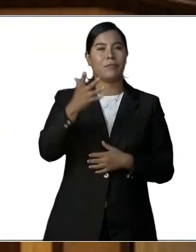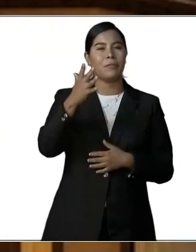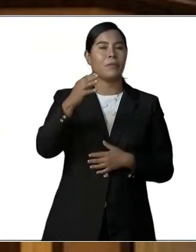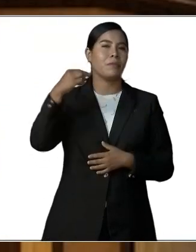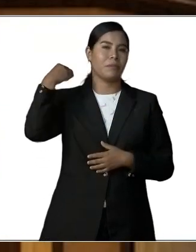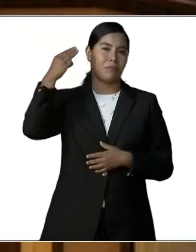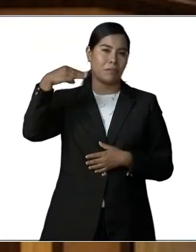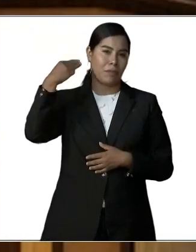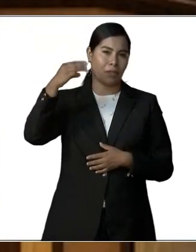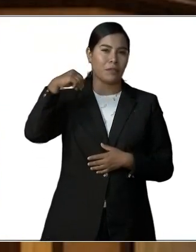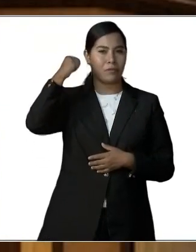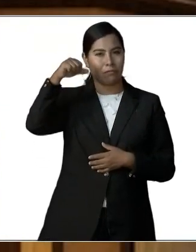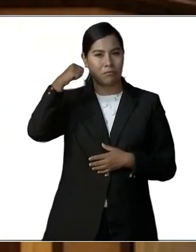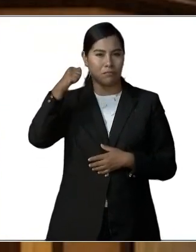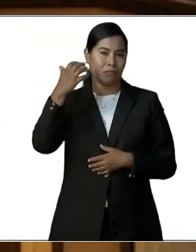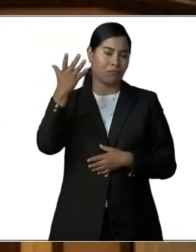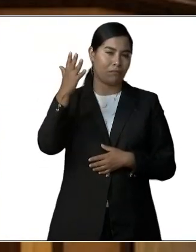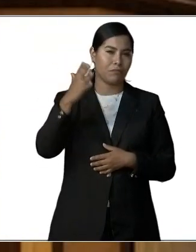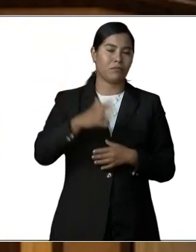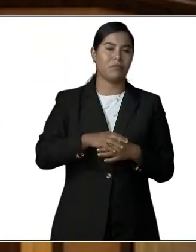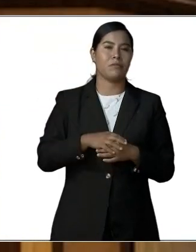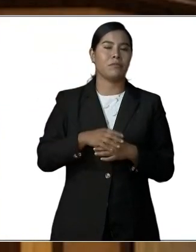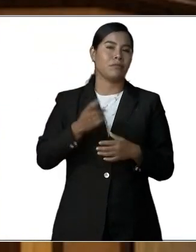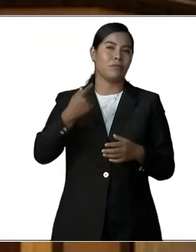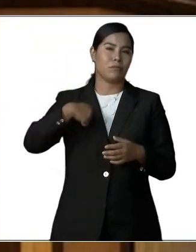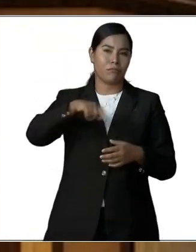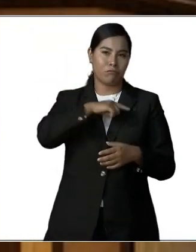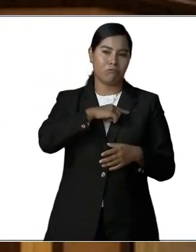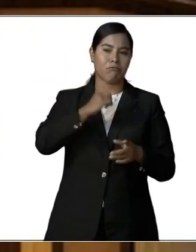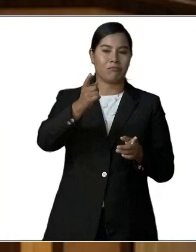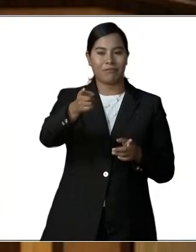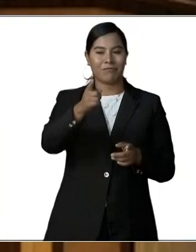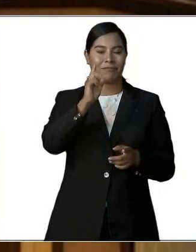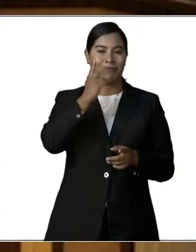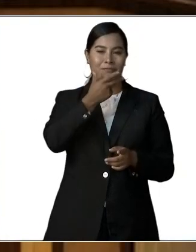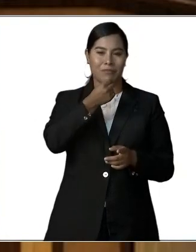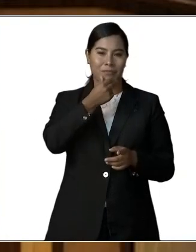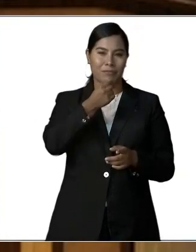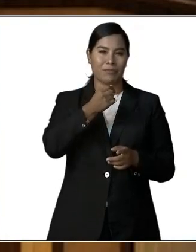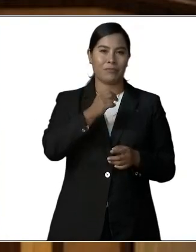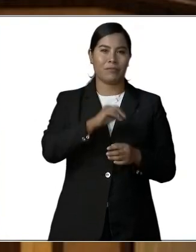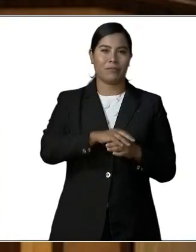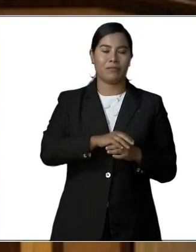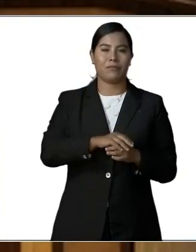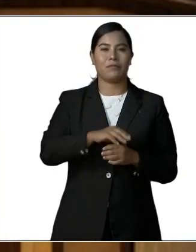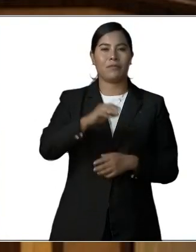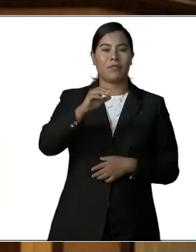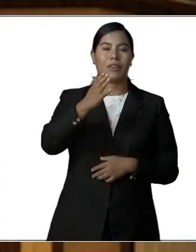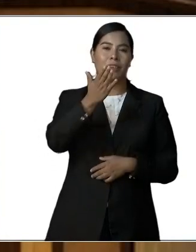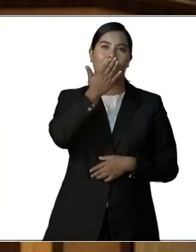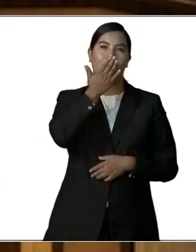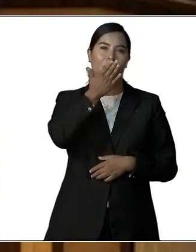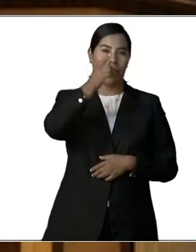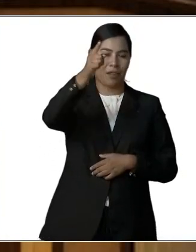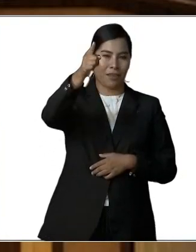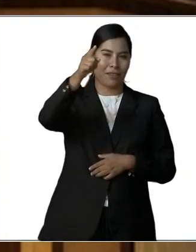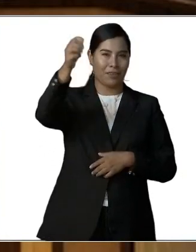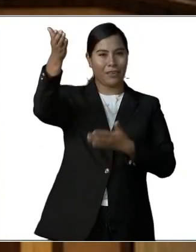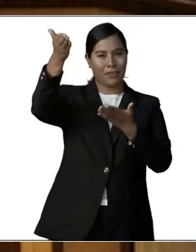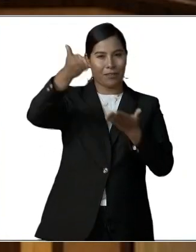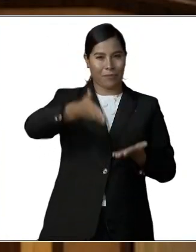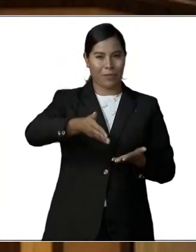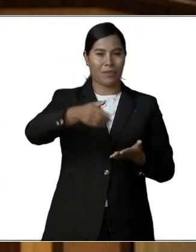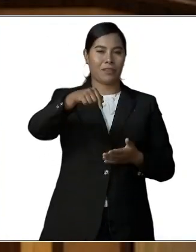abril, con el director de la rondalla femenil de la Universidad Autónoma de Sonora. Sí. Vienen desde allá,